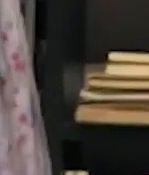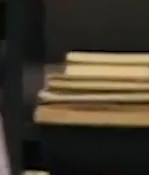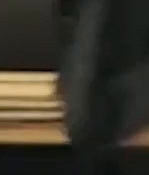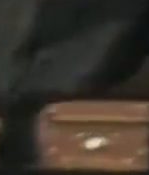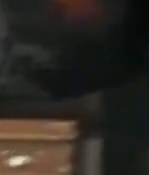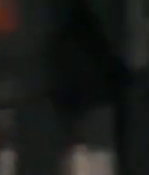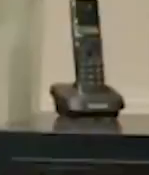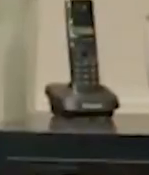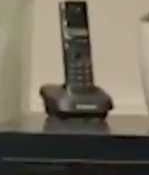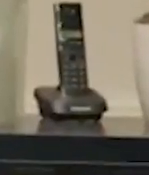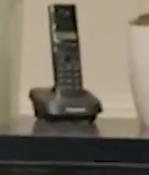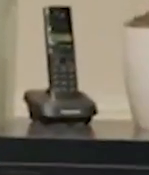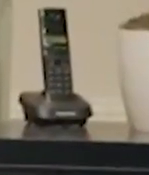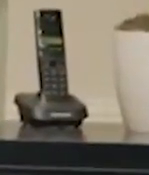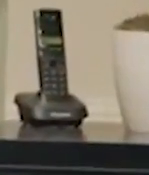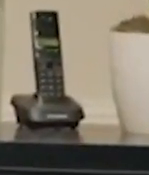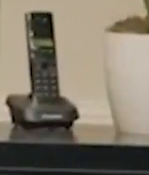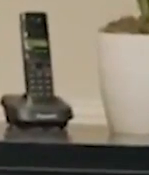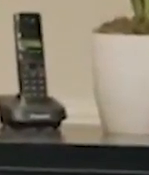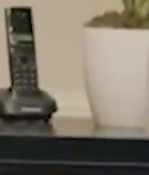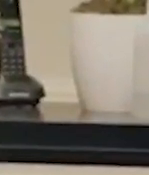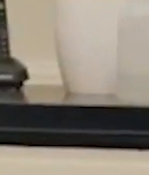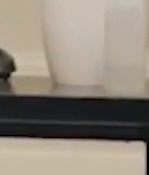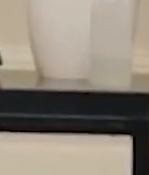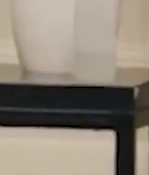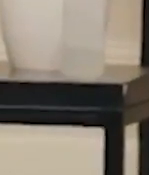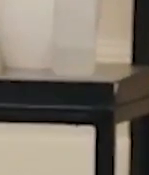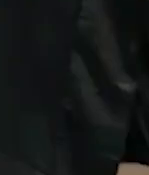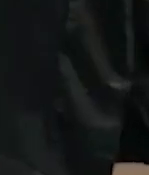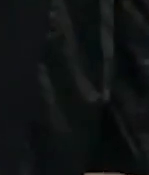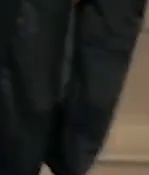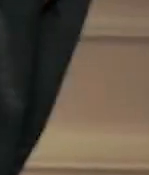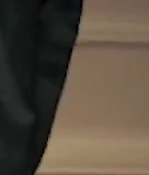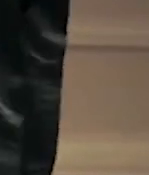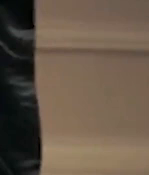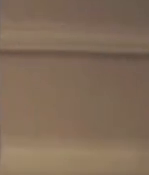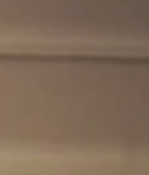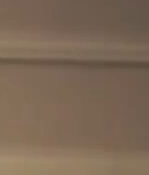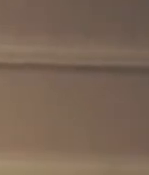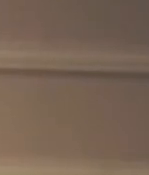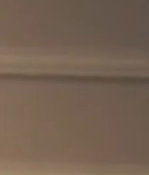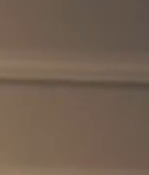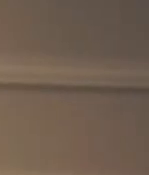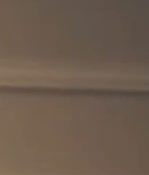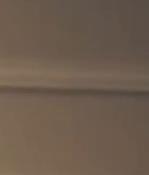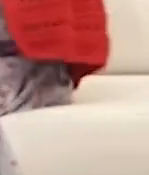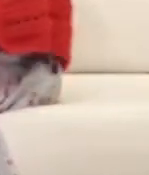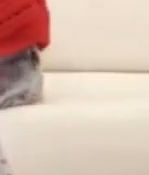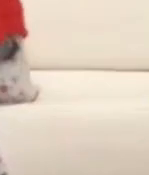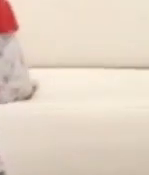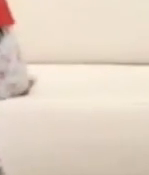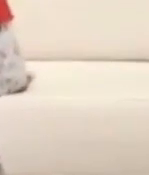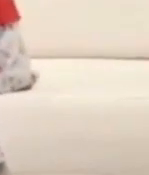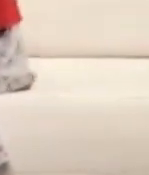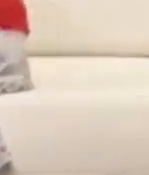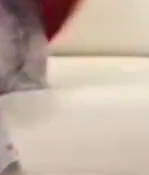me apoyo en un problema de vengo a pedir ayuda a mi hermana y tengo que ver yo como mamá el